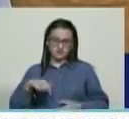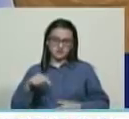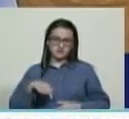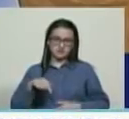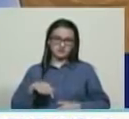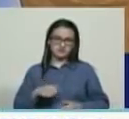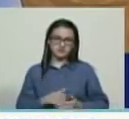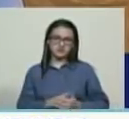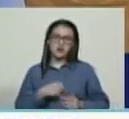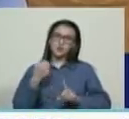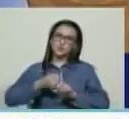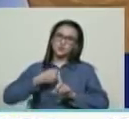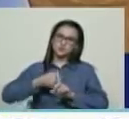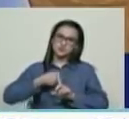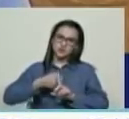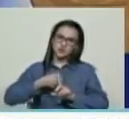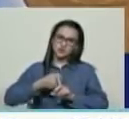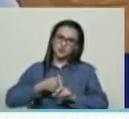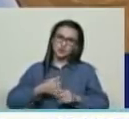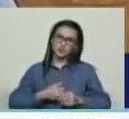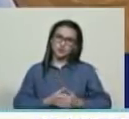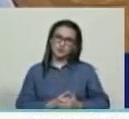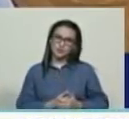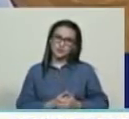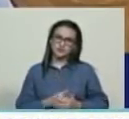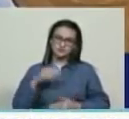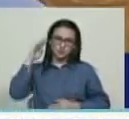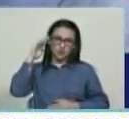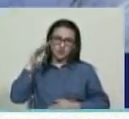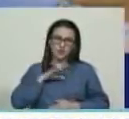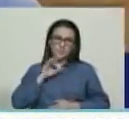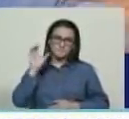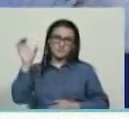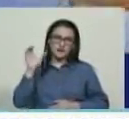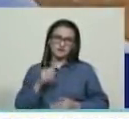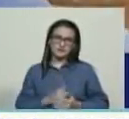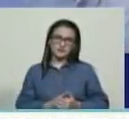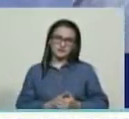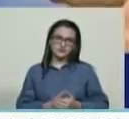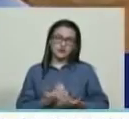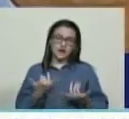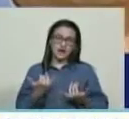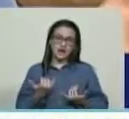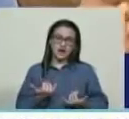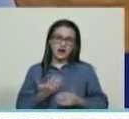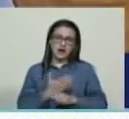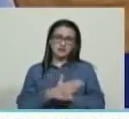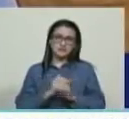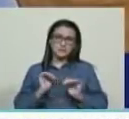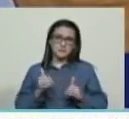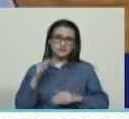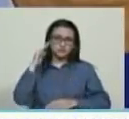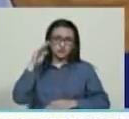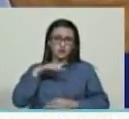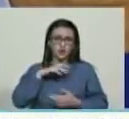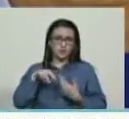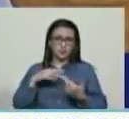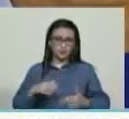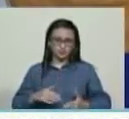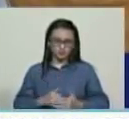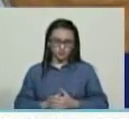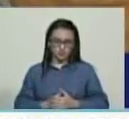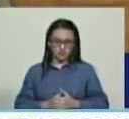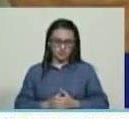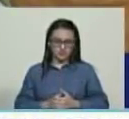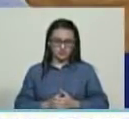como luchadores, como soldados de esta patria. Antes de entrar a la Academia Militar ya éramos soldados de una revolución que era